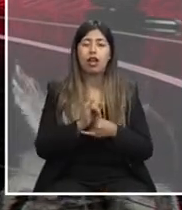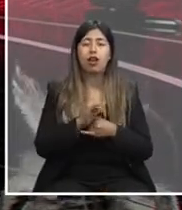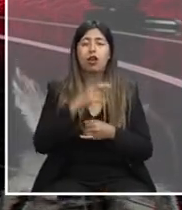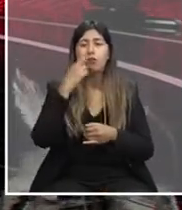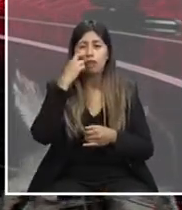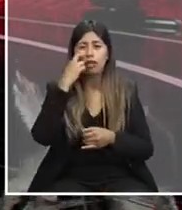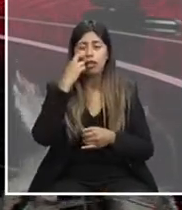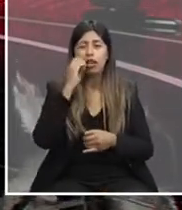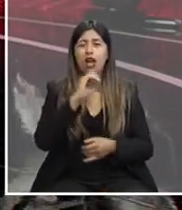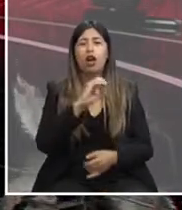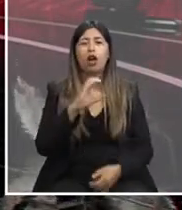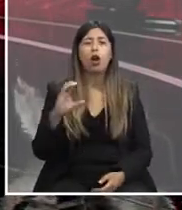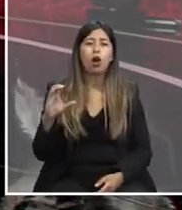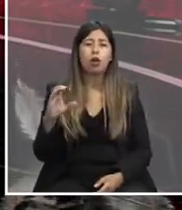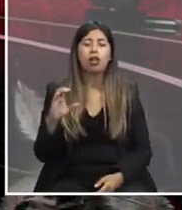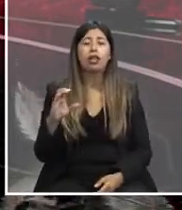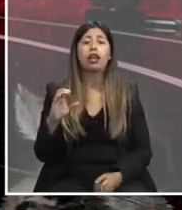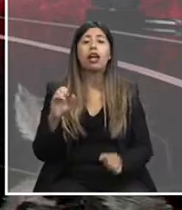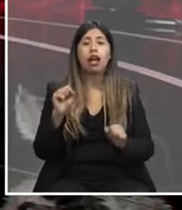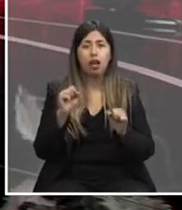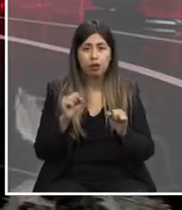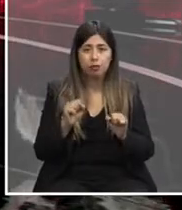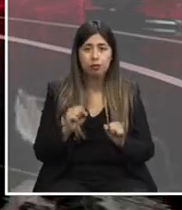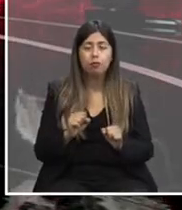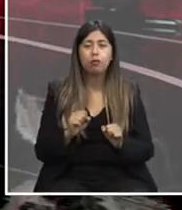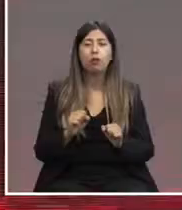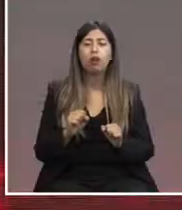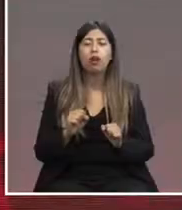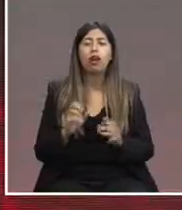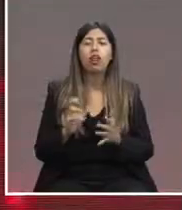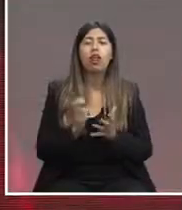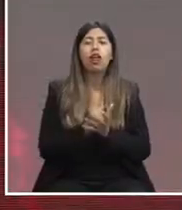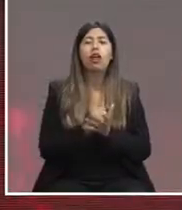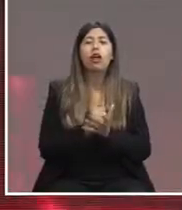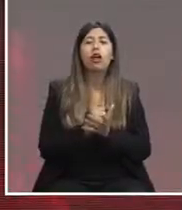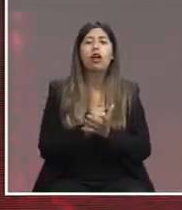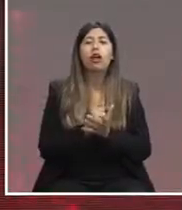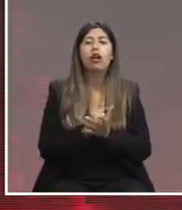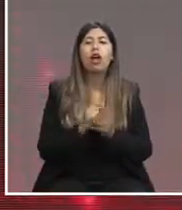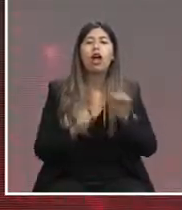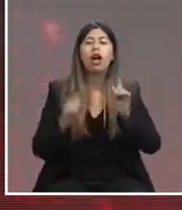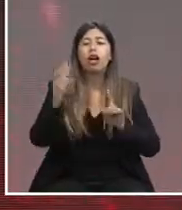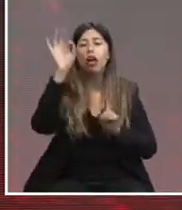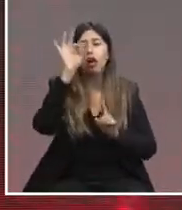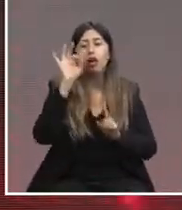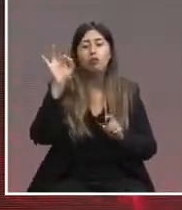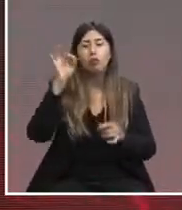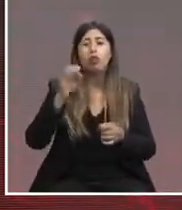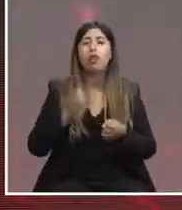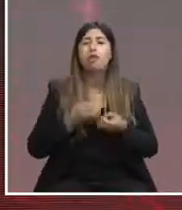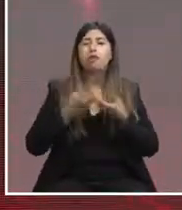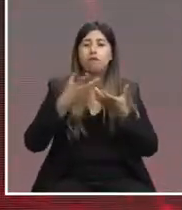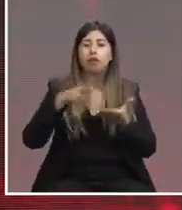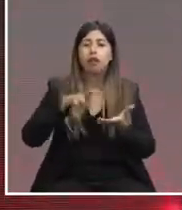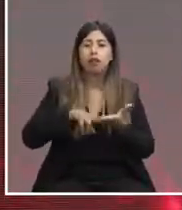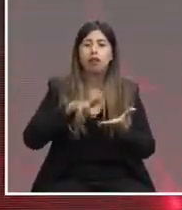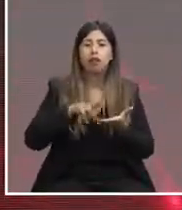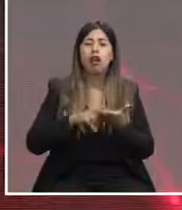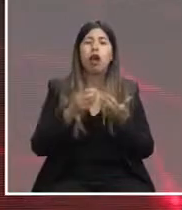occidental, de que es posible llegar a juicios ciertos sobre los asuntos que cualquier